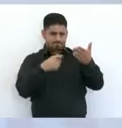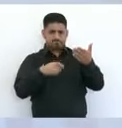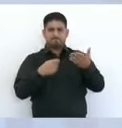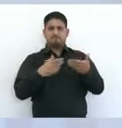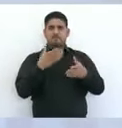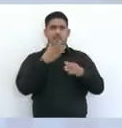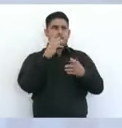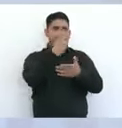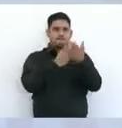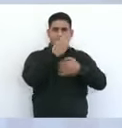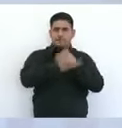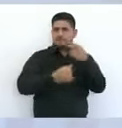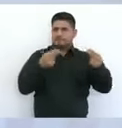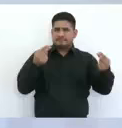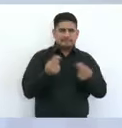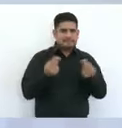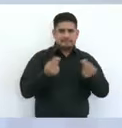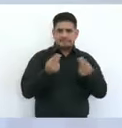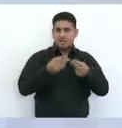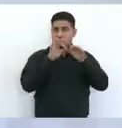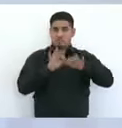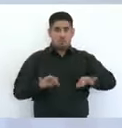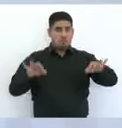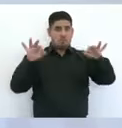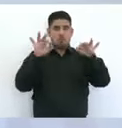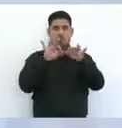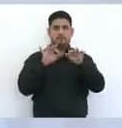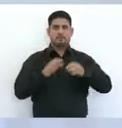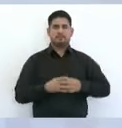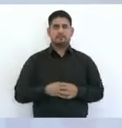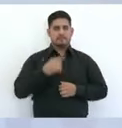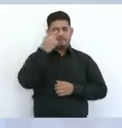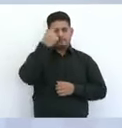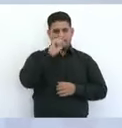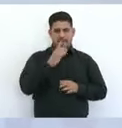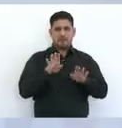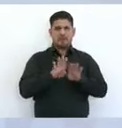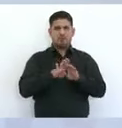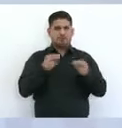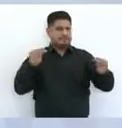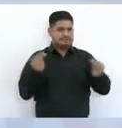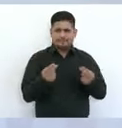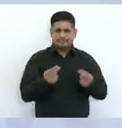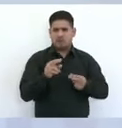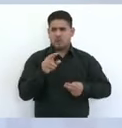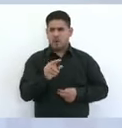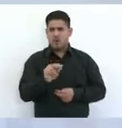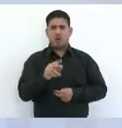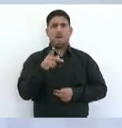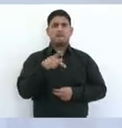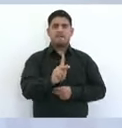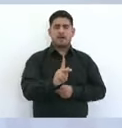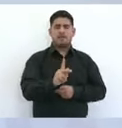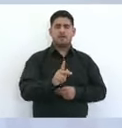prioritarias, presidente, con un carácter no urgente, pero